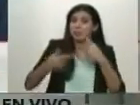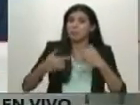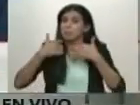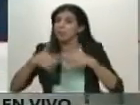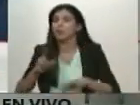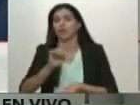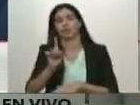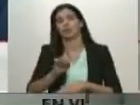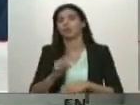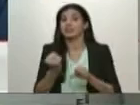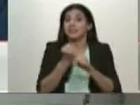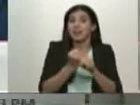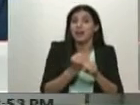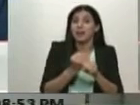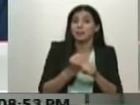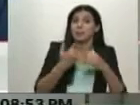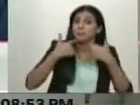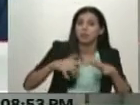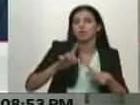Trabajemos para el pueblo, no palapa.